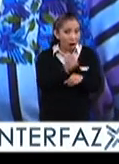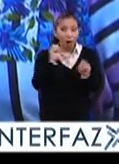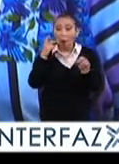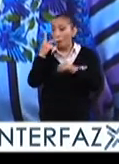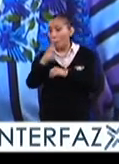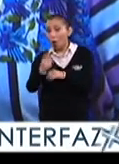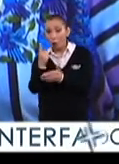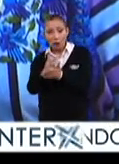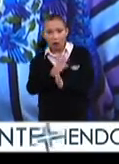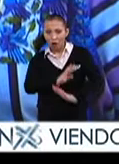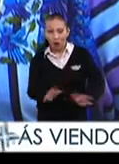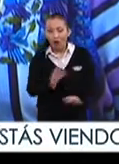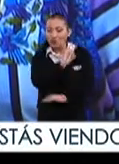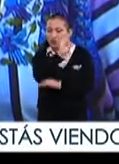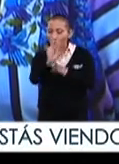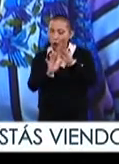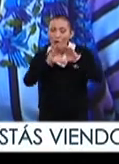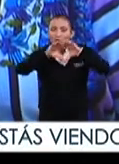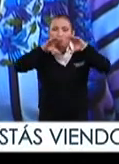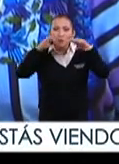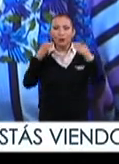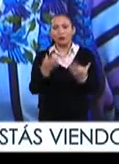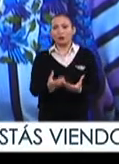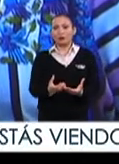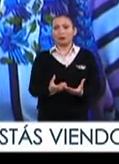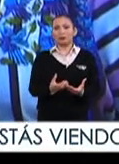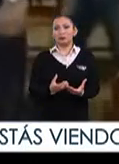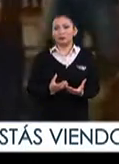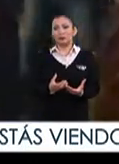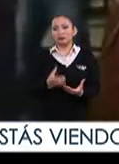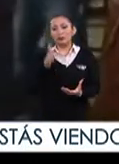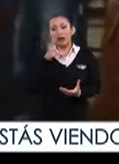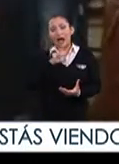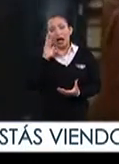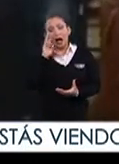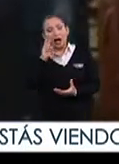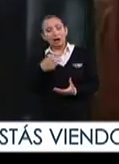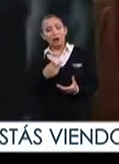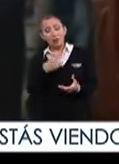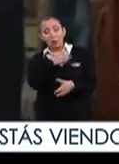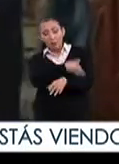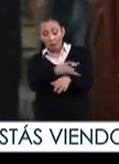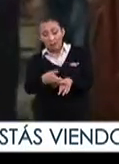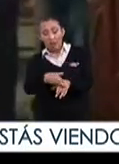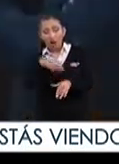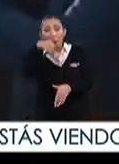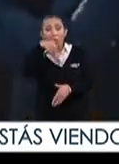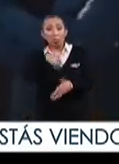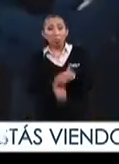México, estamos hablando de todo el planeta. Hay una vulneración del núcleo familiar.